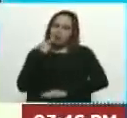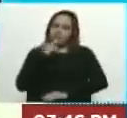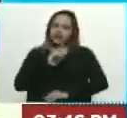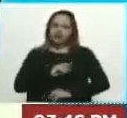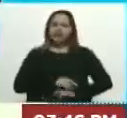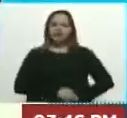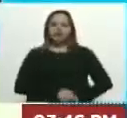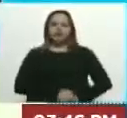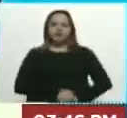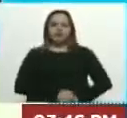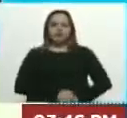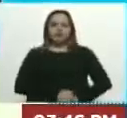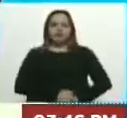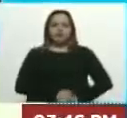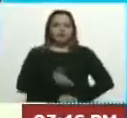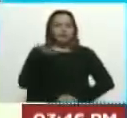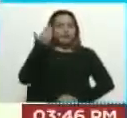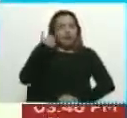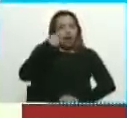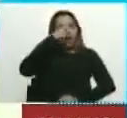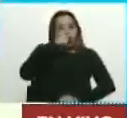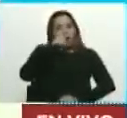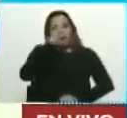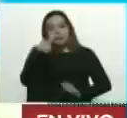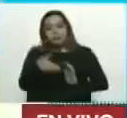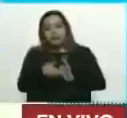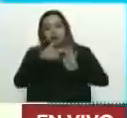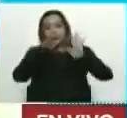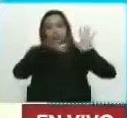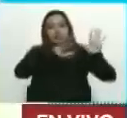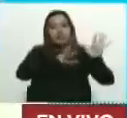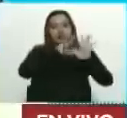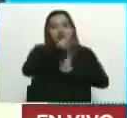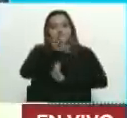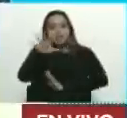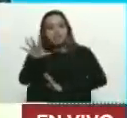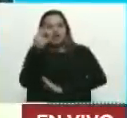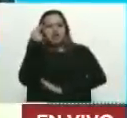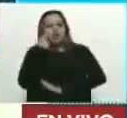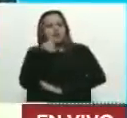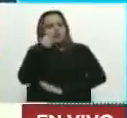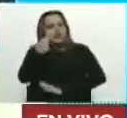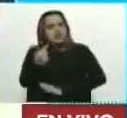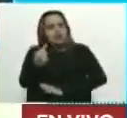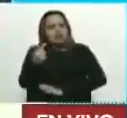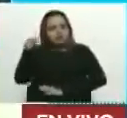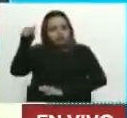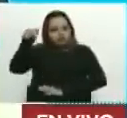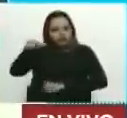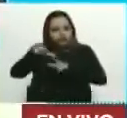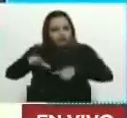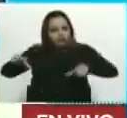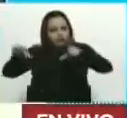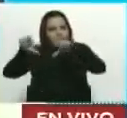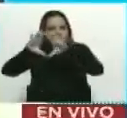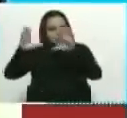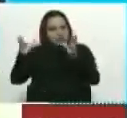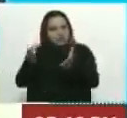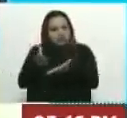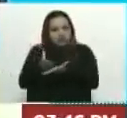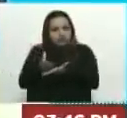Y por allá por 1815 ya Bolívar decía que esta parte del globo